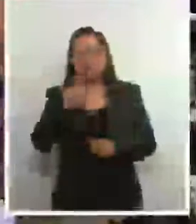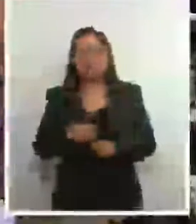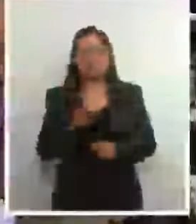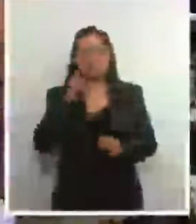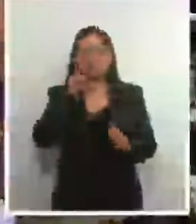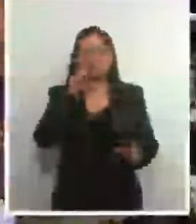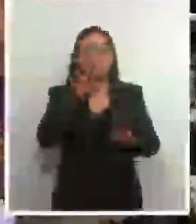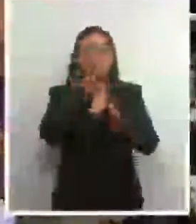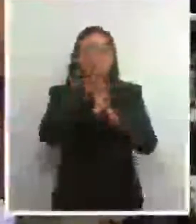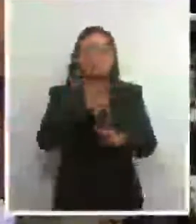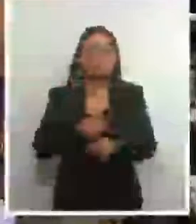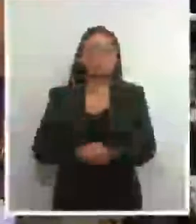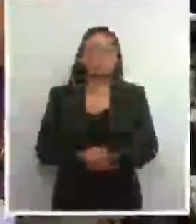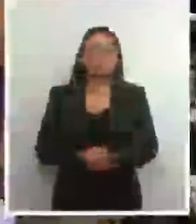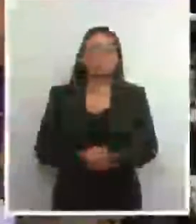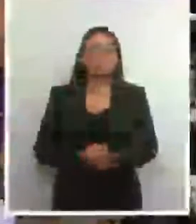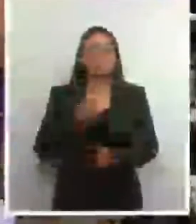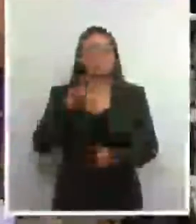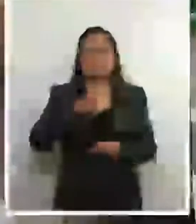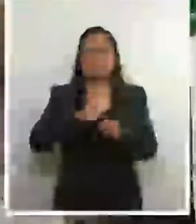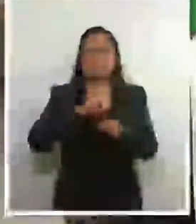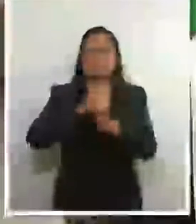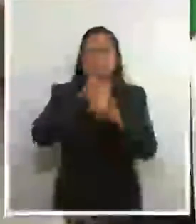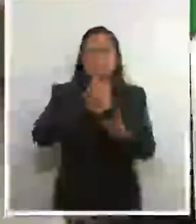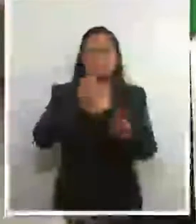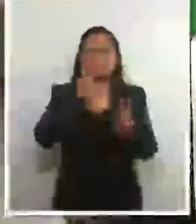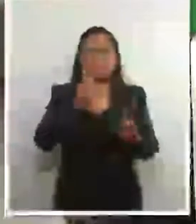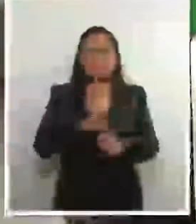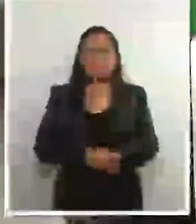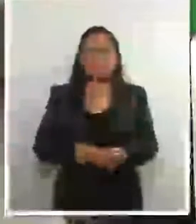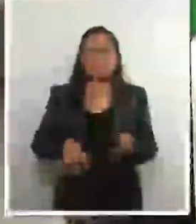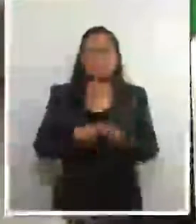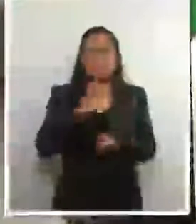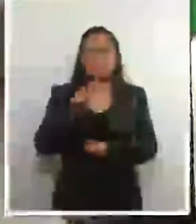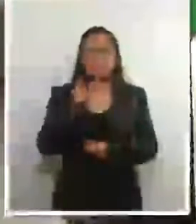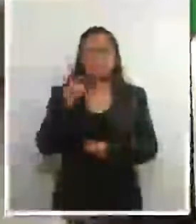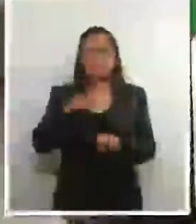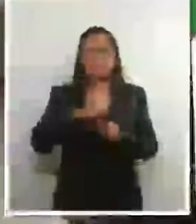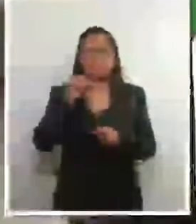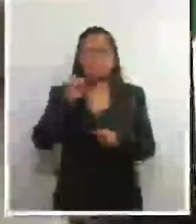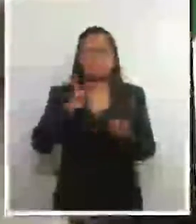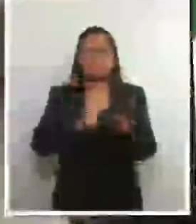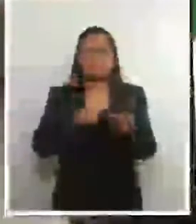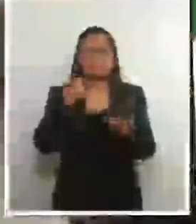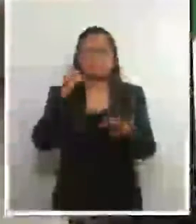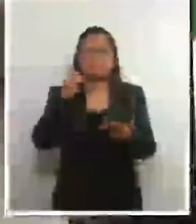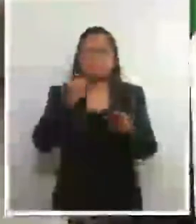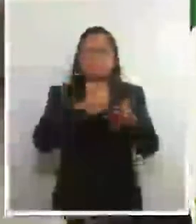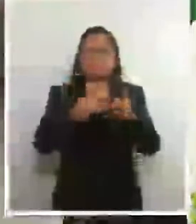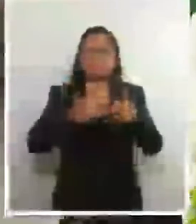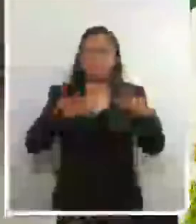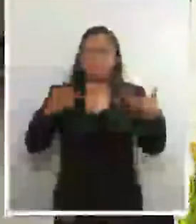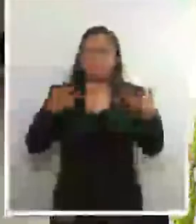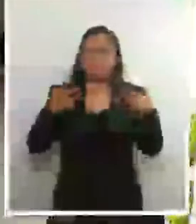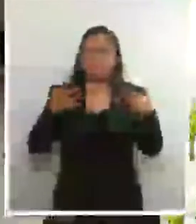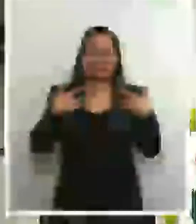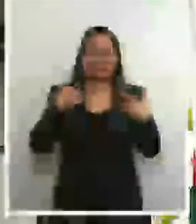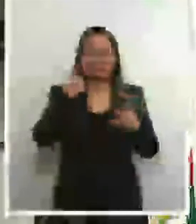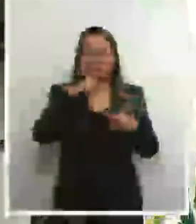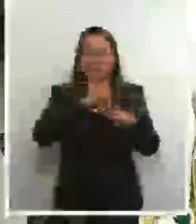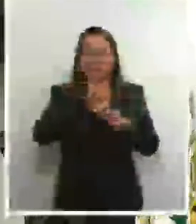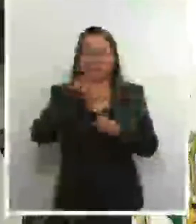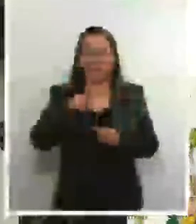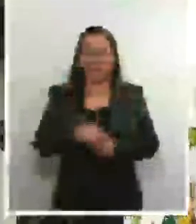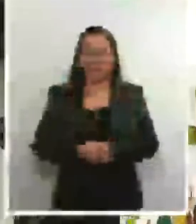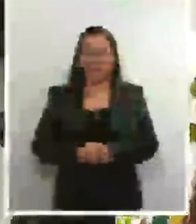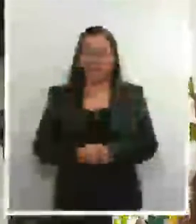Mexicanos. Escuchemos cuál es el resultado de esta votación. Se emitieron 78 votos a favor, 0 abstención y 1 en